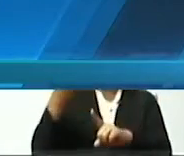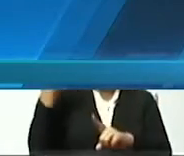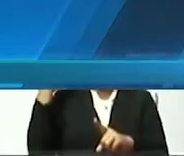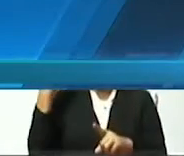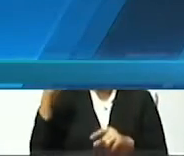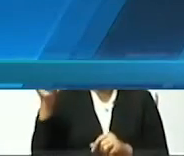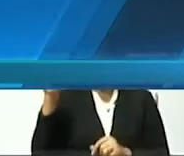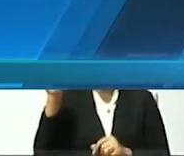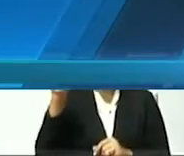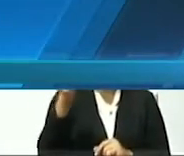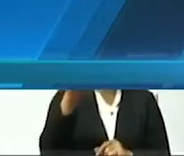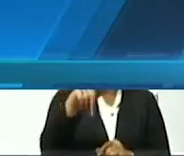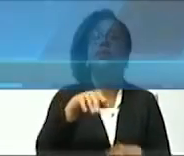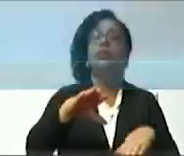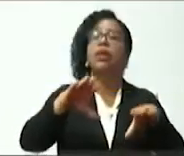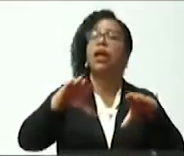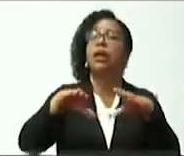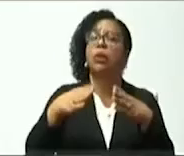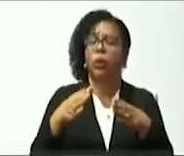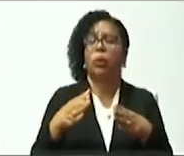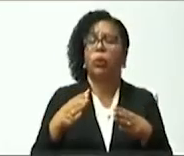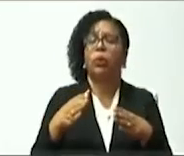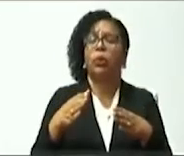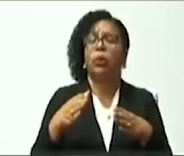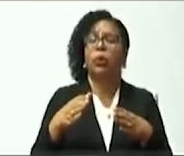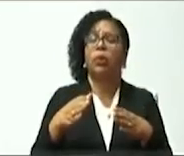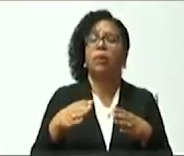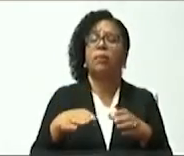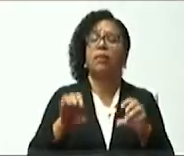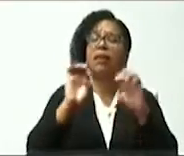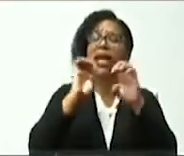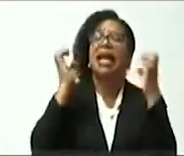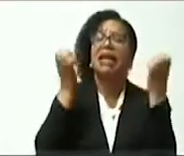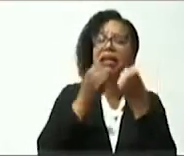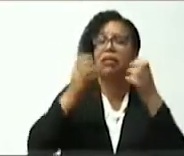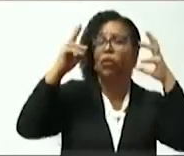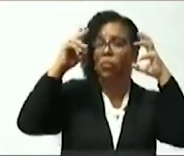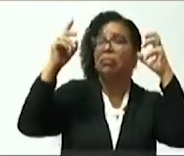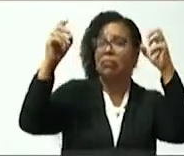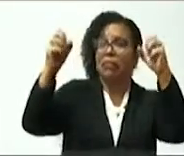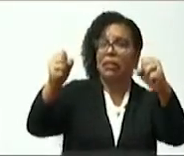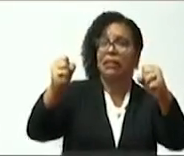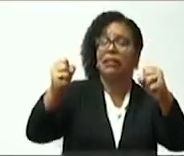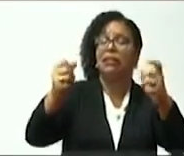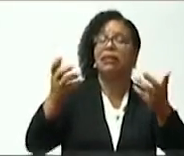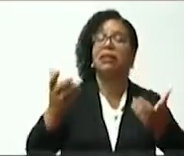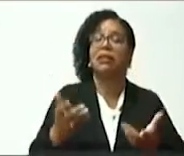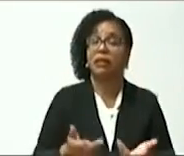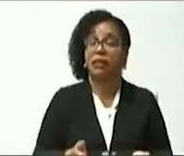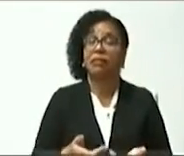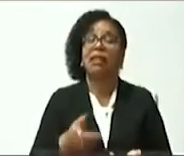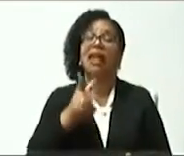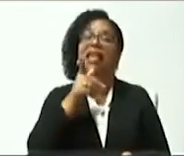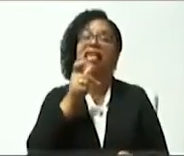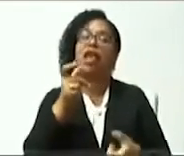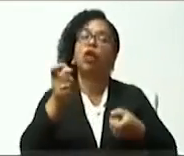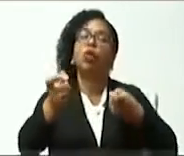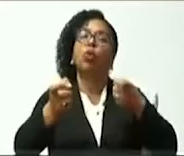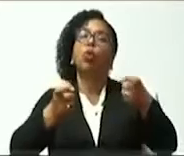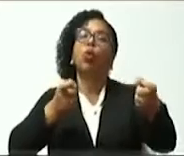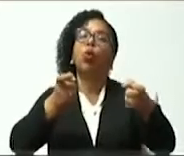ejecutivo si esos millones de dólares lo va a manejar la obra colom a dejar la nueva oficina